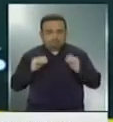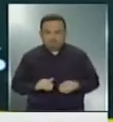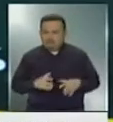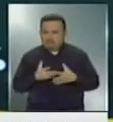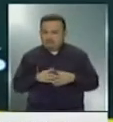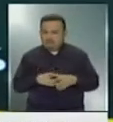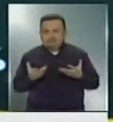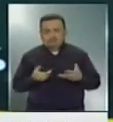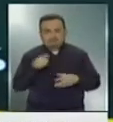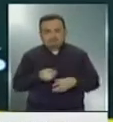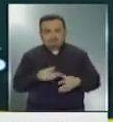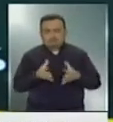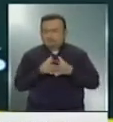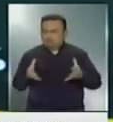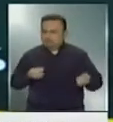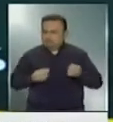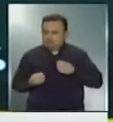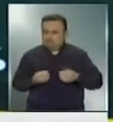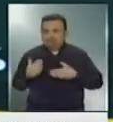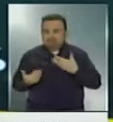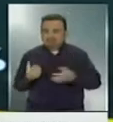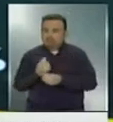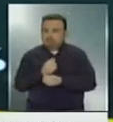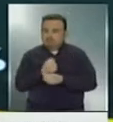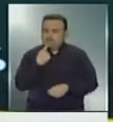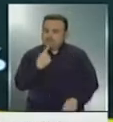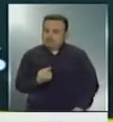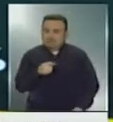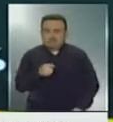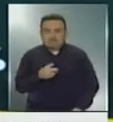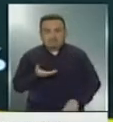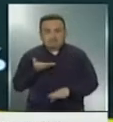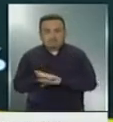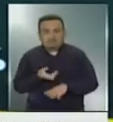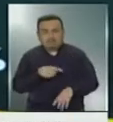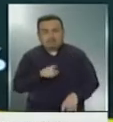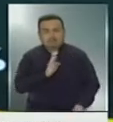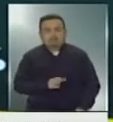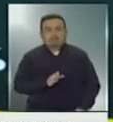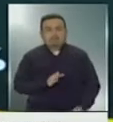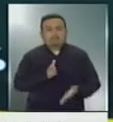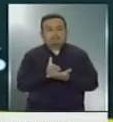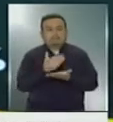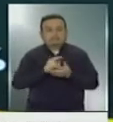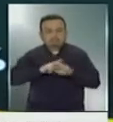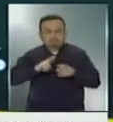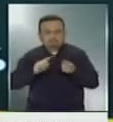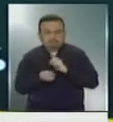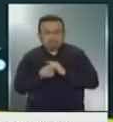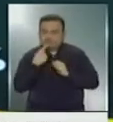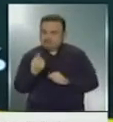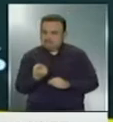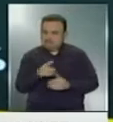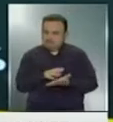una explosión, es un rubro que genera mucho empleo, y él está diciendo que lo que están pidiendo ellos, justamente un plan de reconversión, como